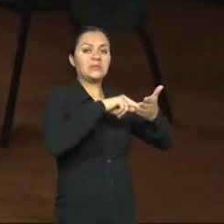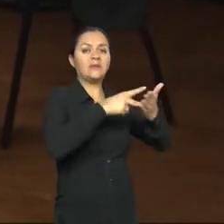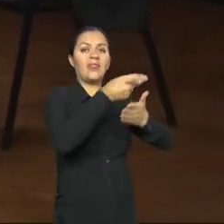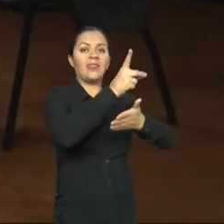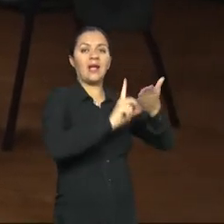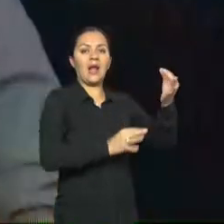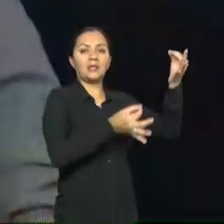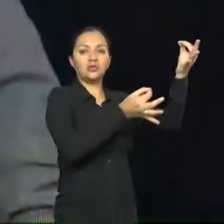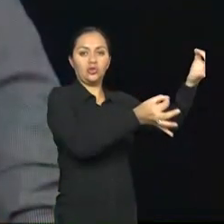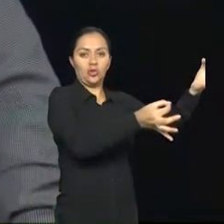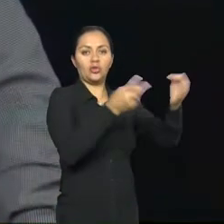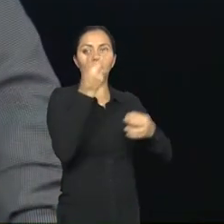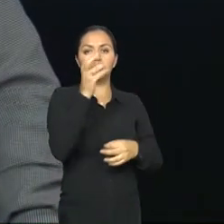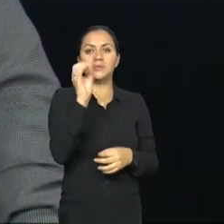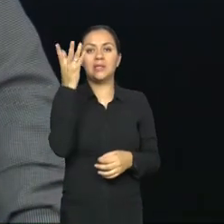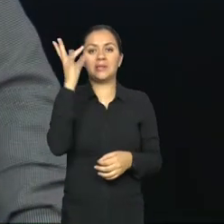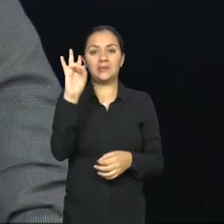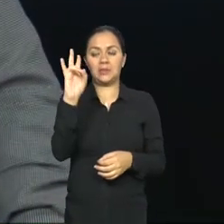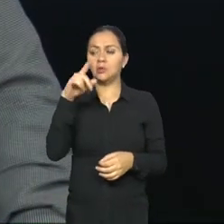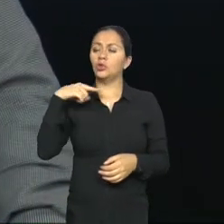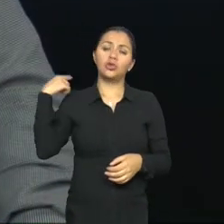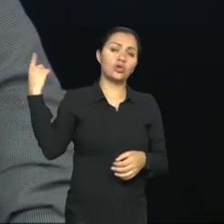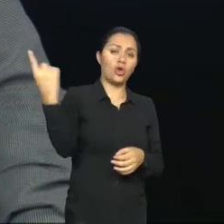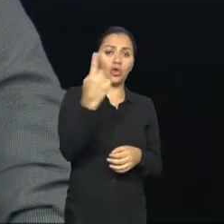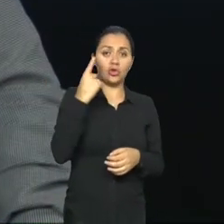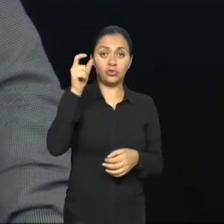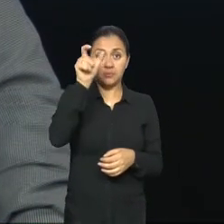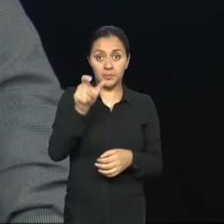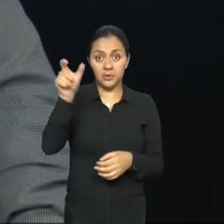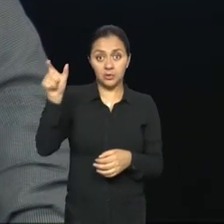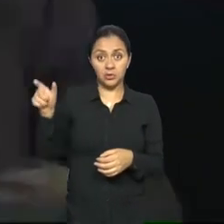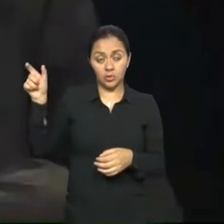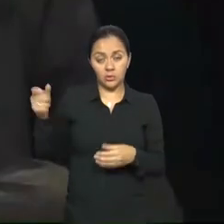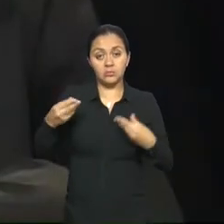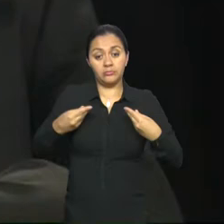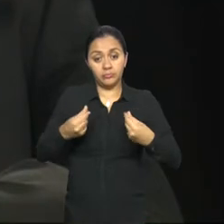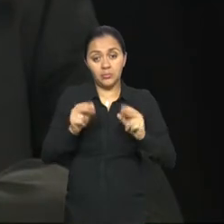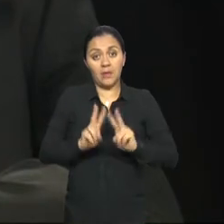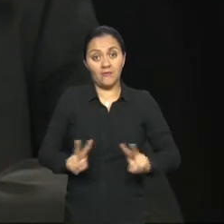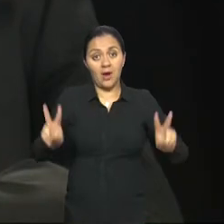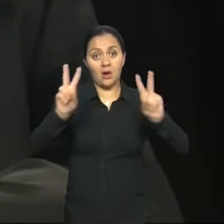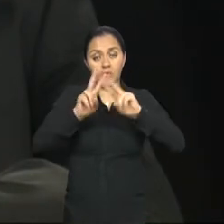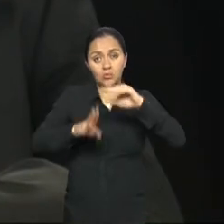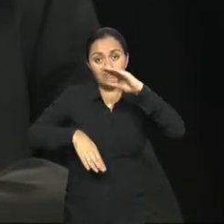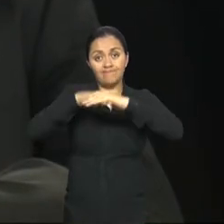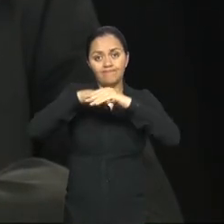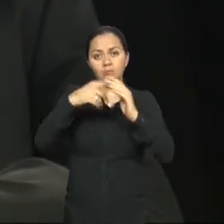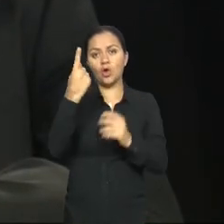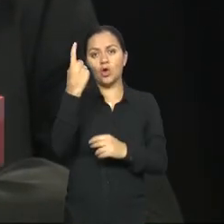para el año 2017, todas las personas naturales que tengan ingresos iguales o superiores a